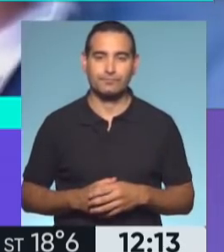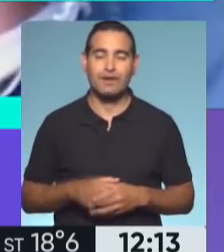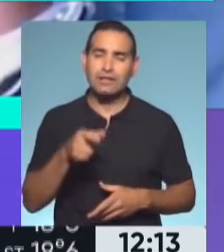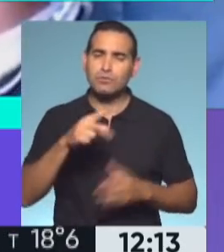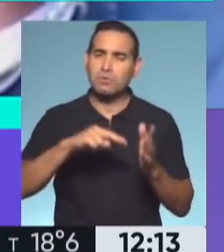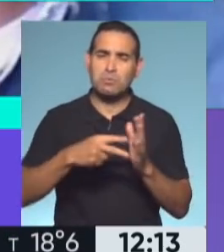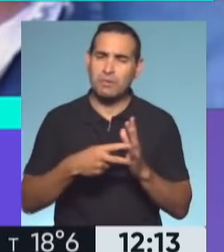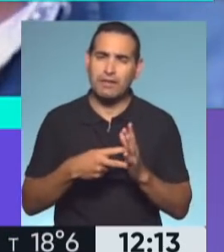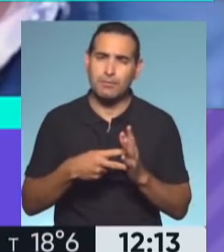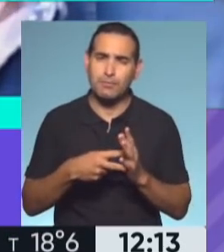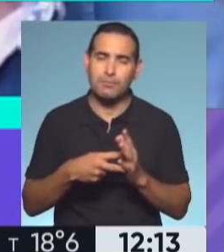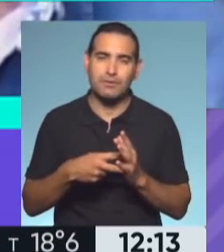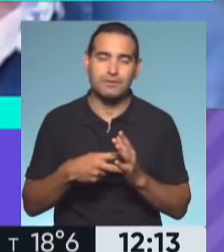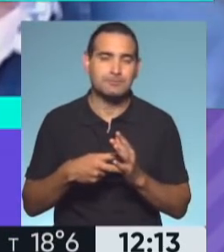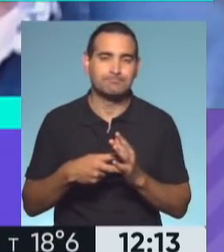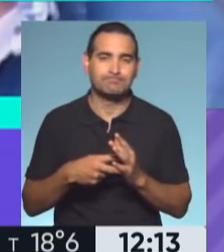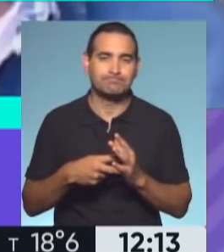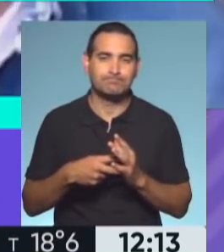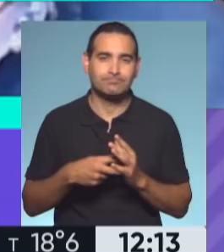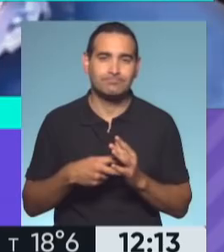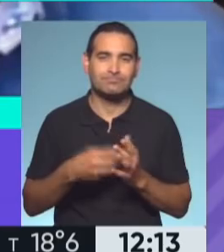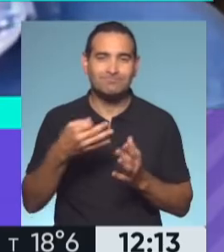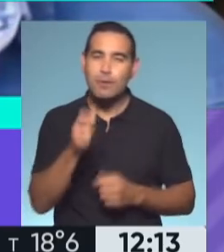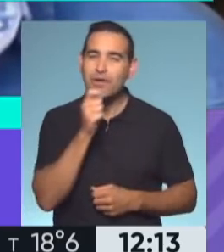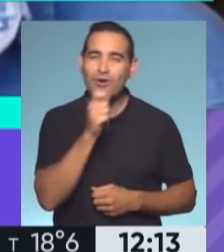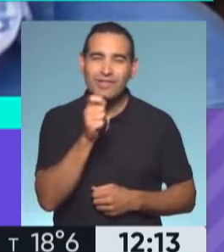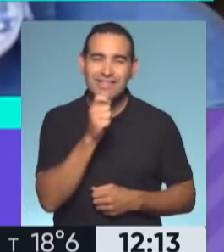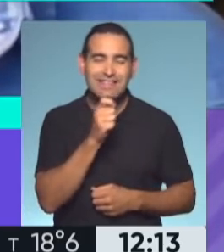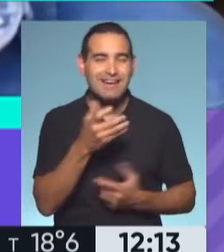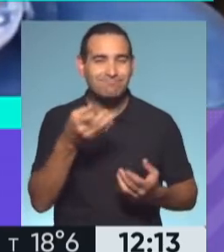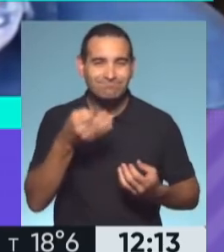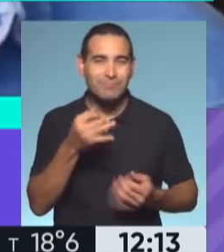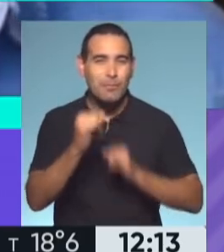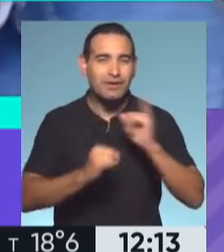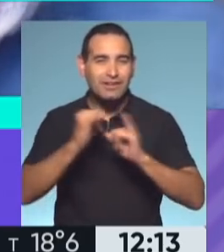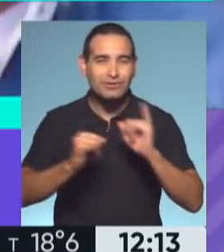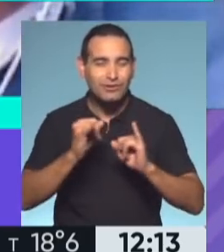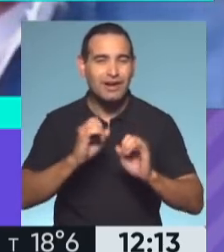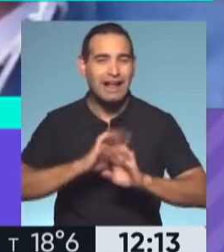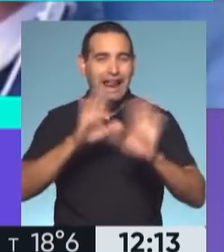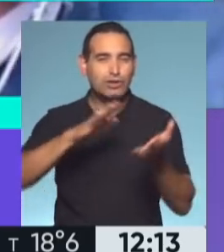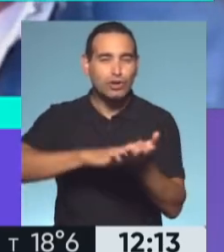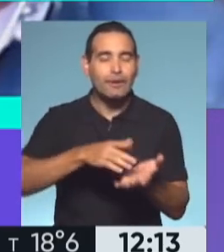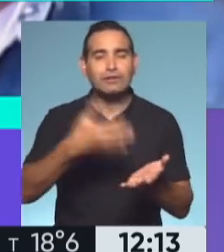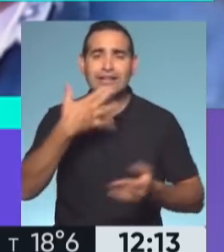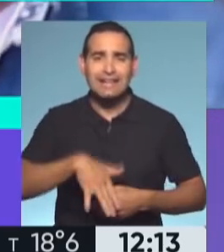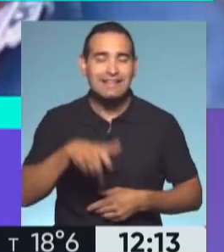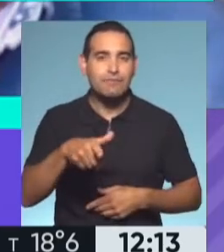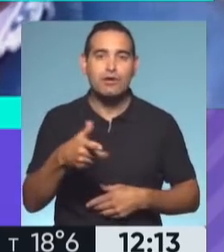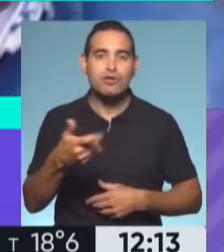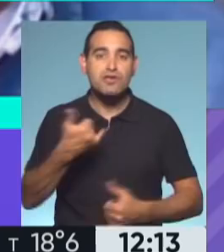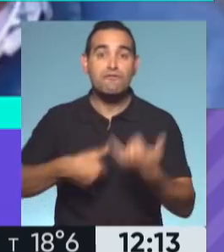gran problema de lo que es la cobertura periodística del conflicto. Es decir, entiendo que tengamos una